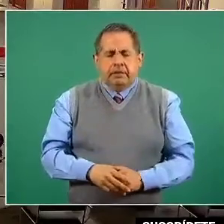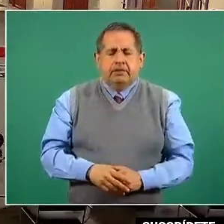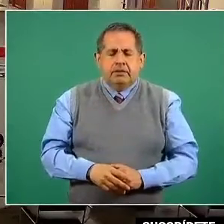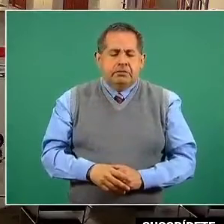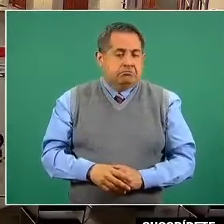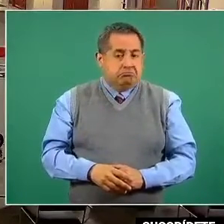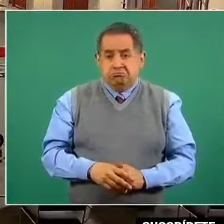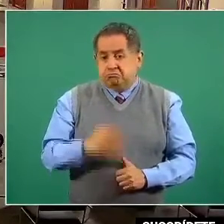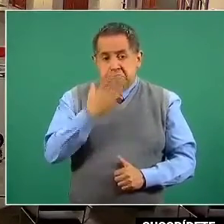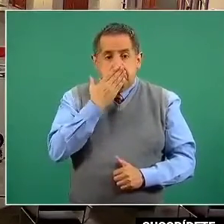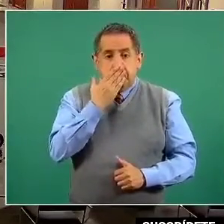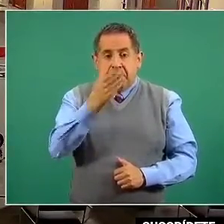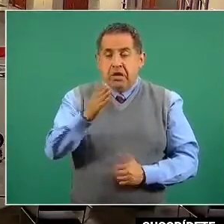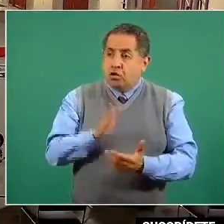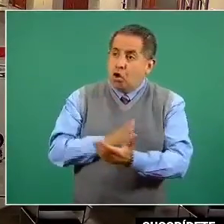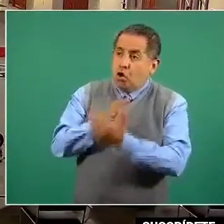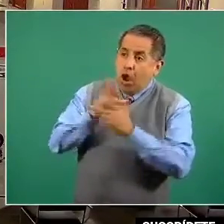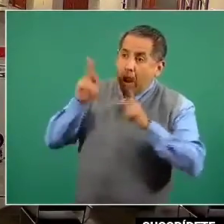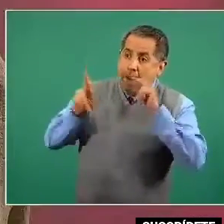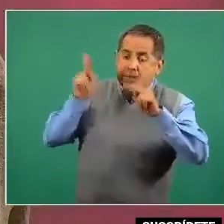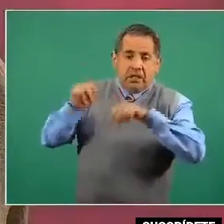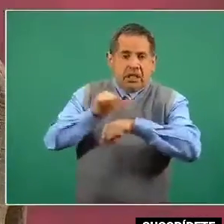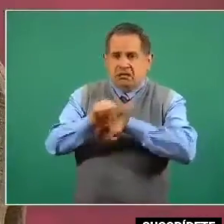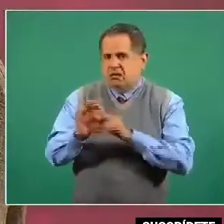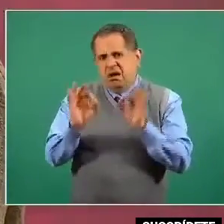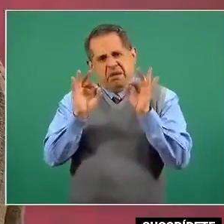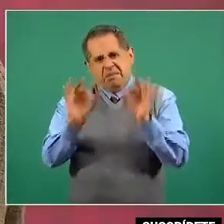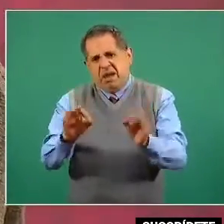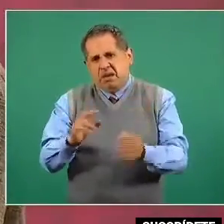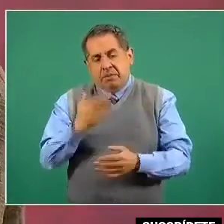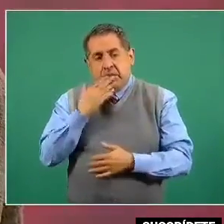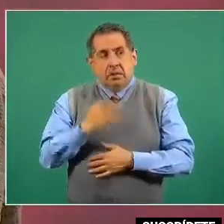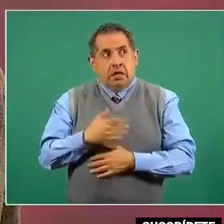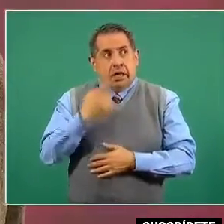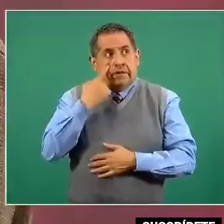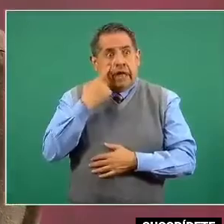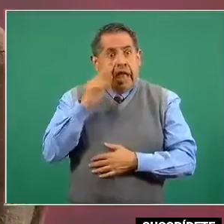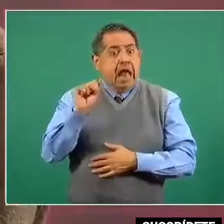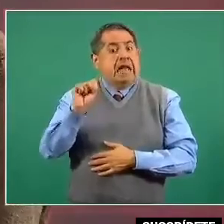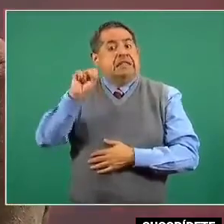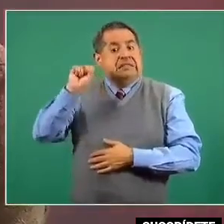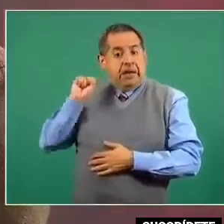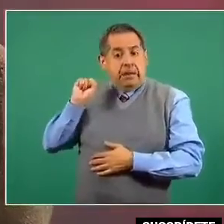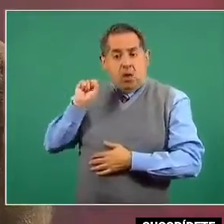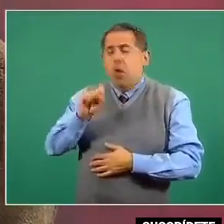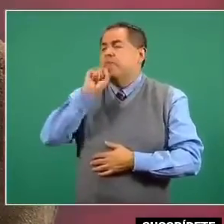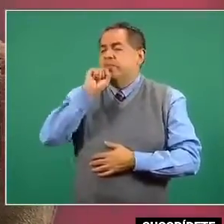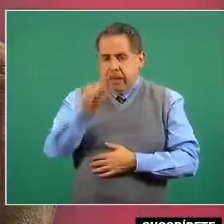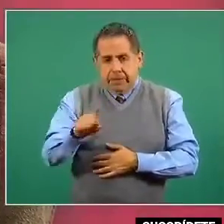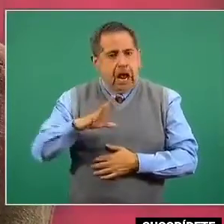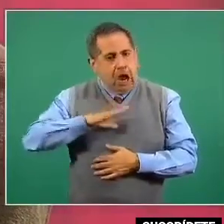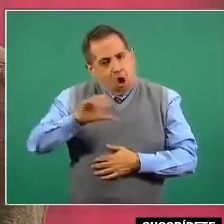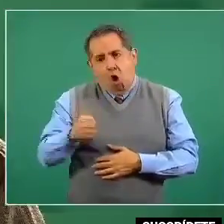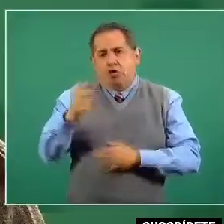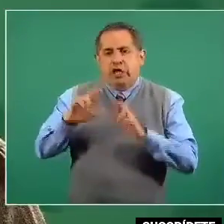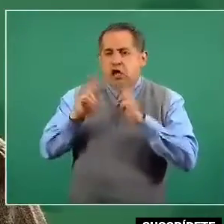sí, fue muy productiva la visita a Argentina, realmente valió mucho la pena. El sábado, por cierto, también tuvimos otra reunión, aprovecho para